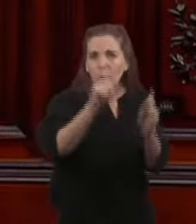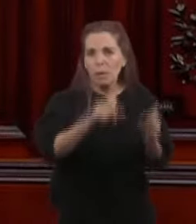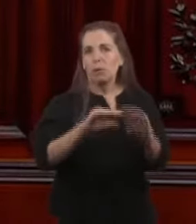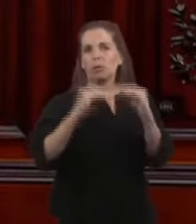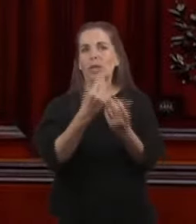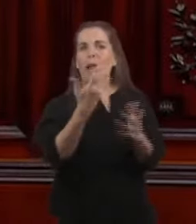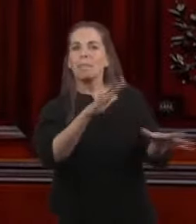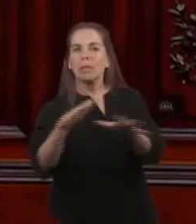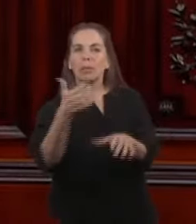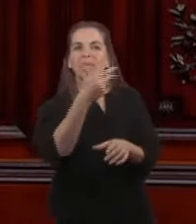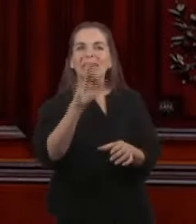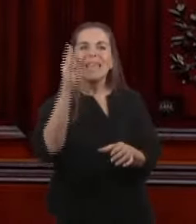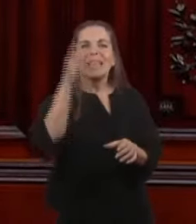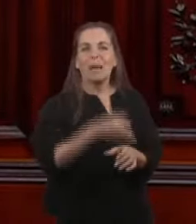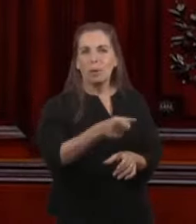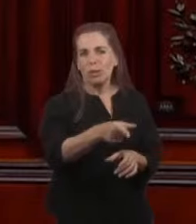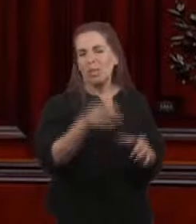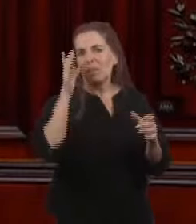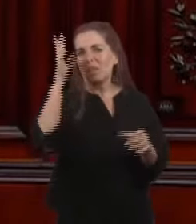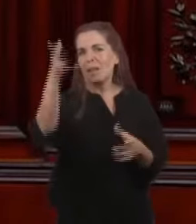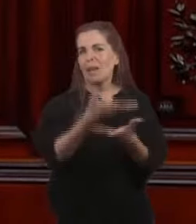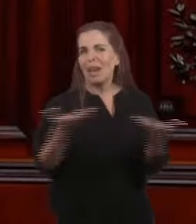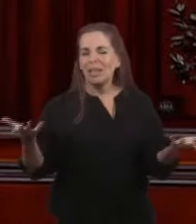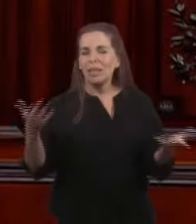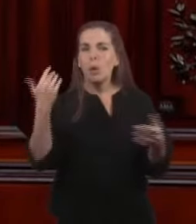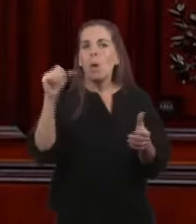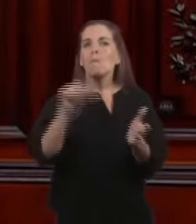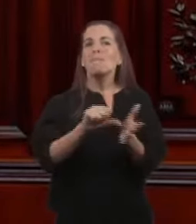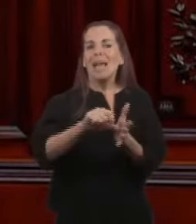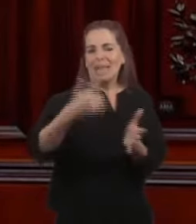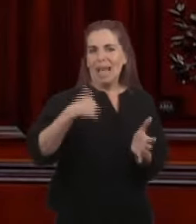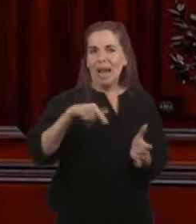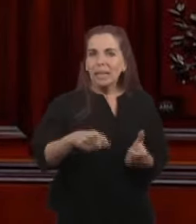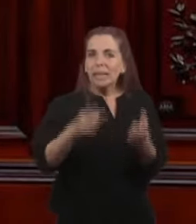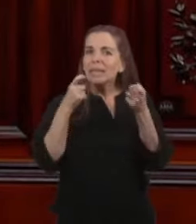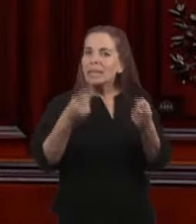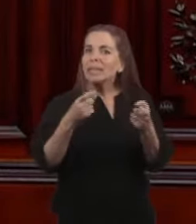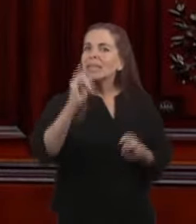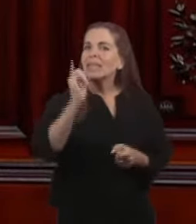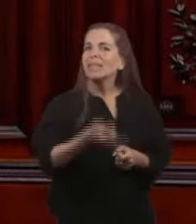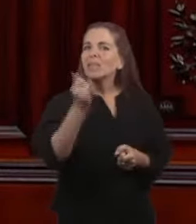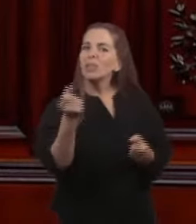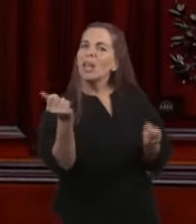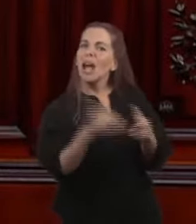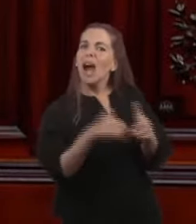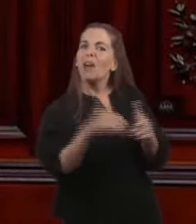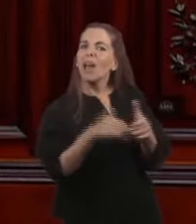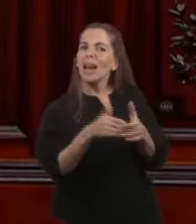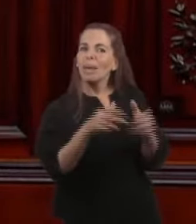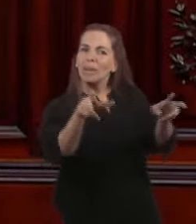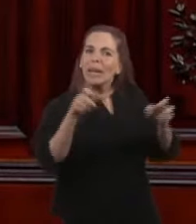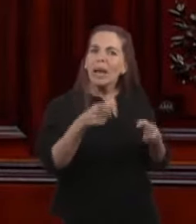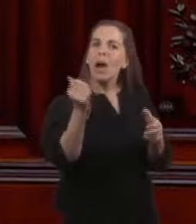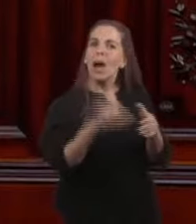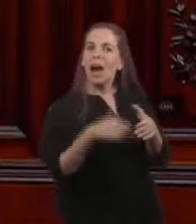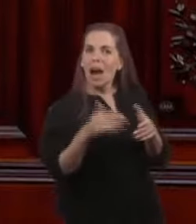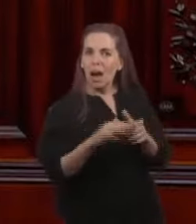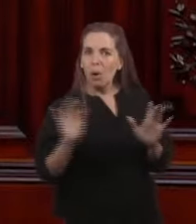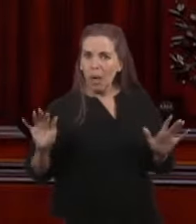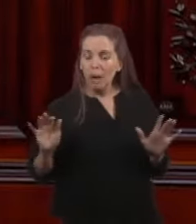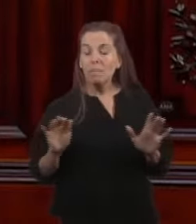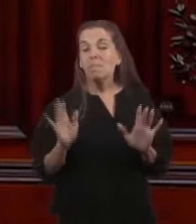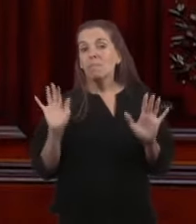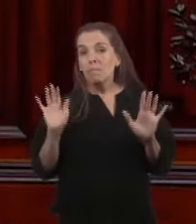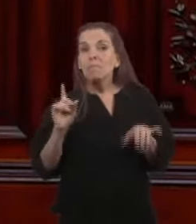por. un verdadero disparate para un país que necesita desesperadamente acumular capital una vez descartada la